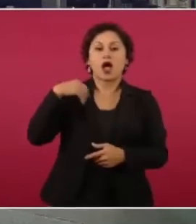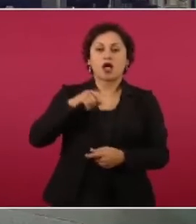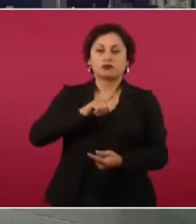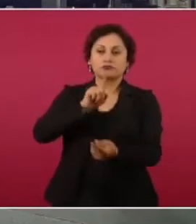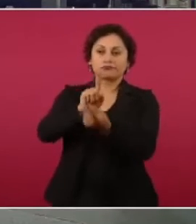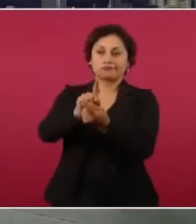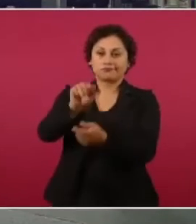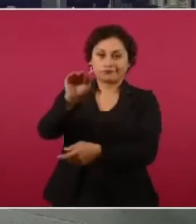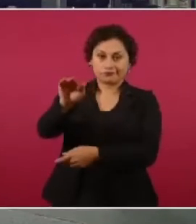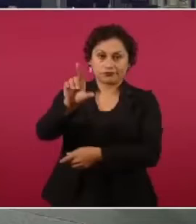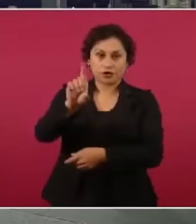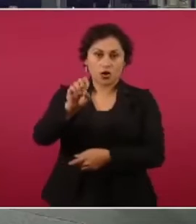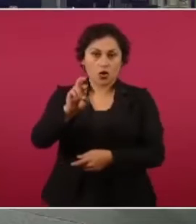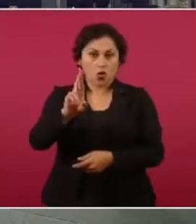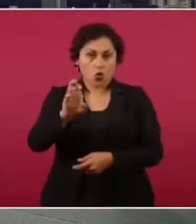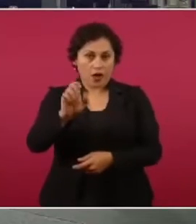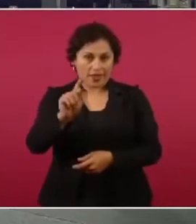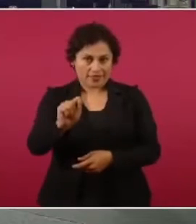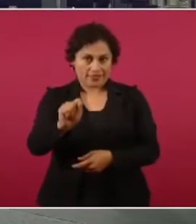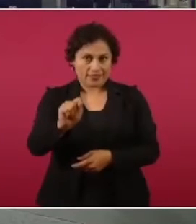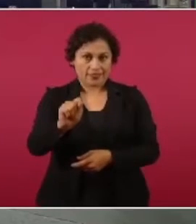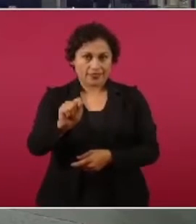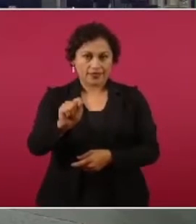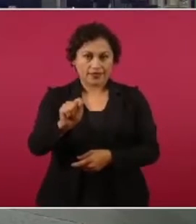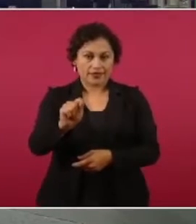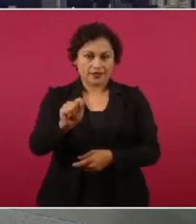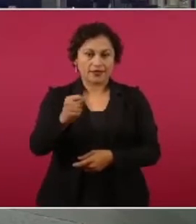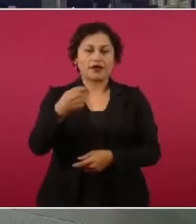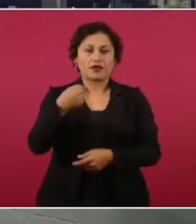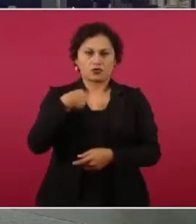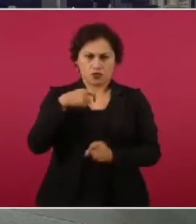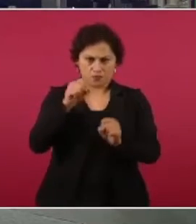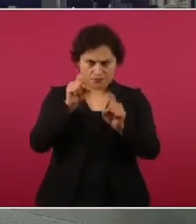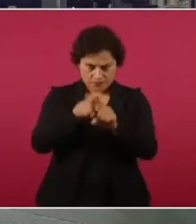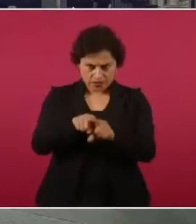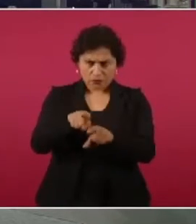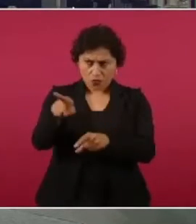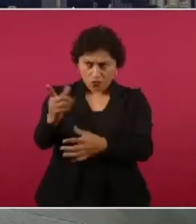mismo. A ver, dejo la presidencia,